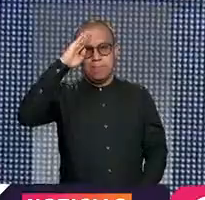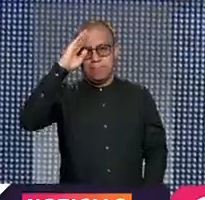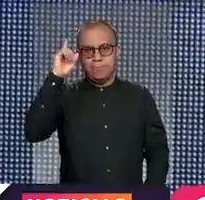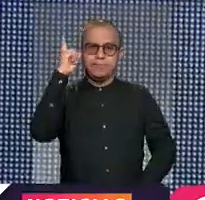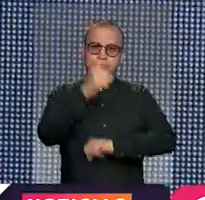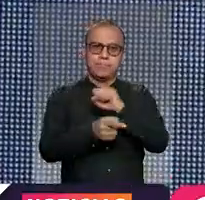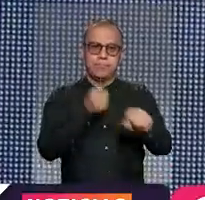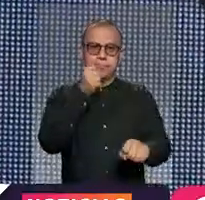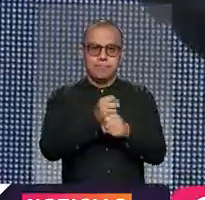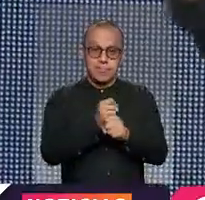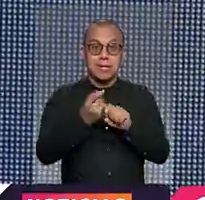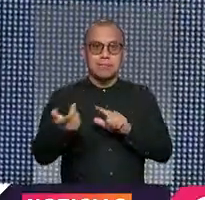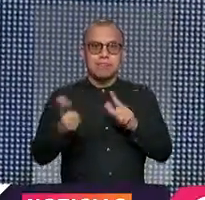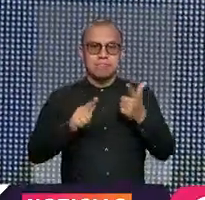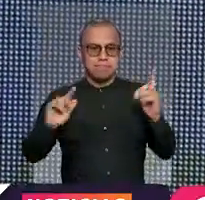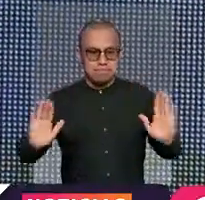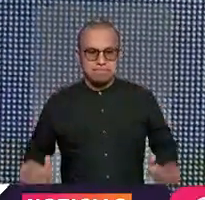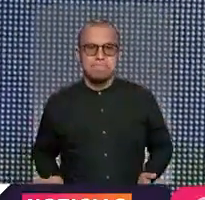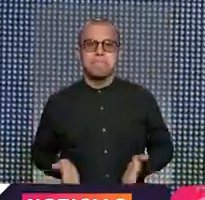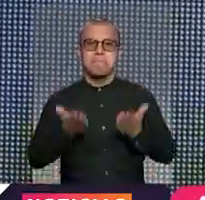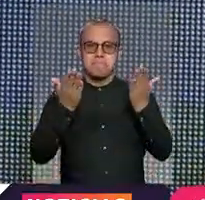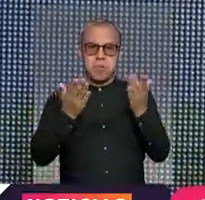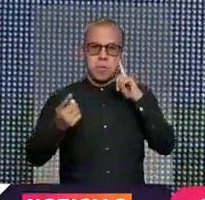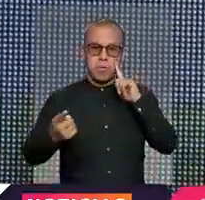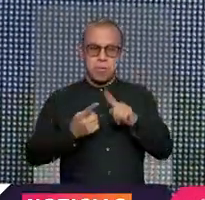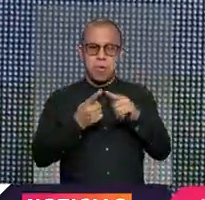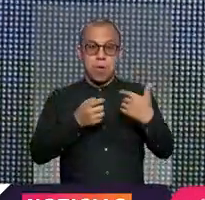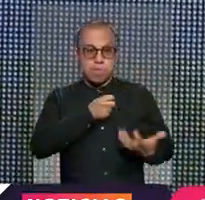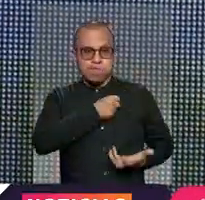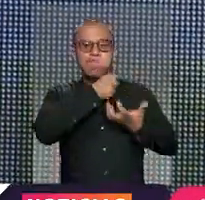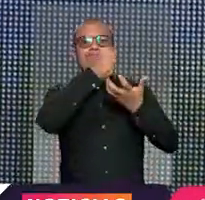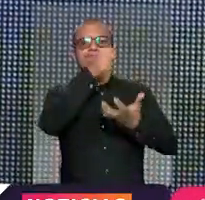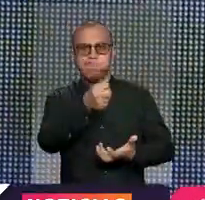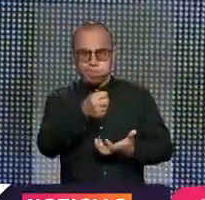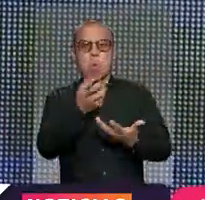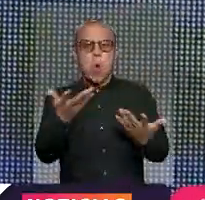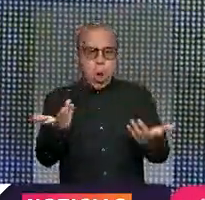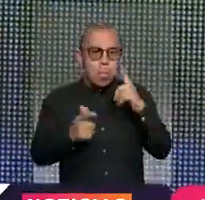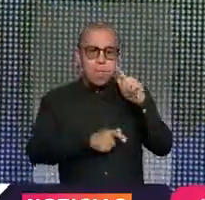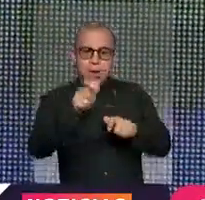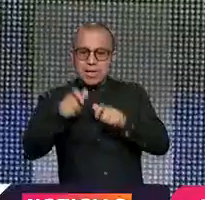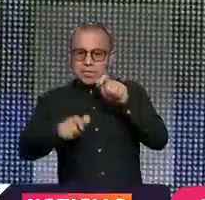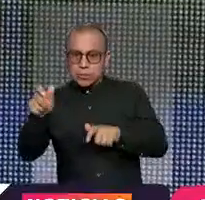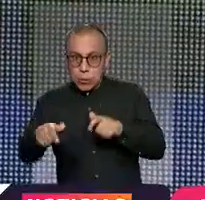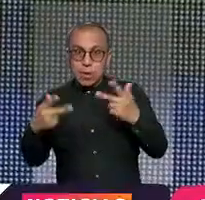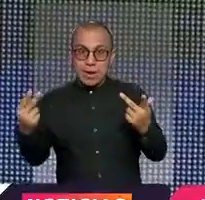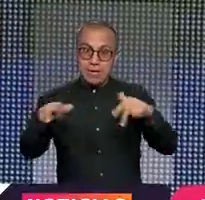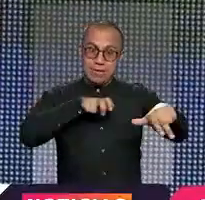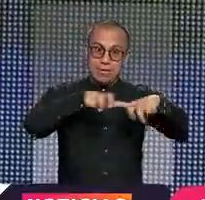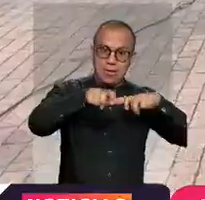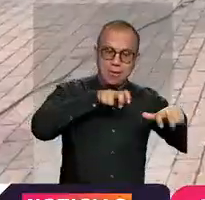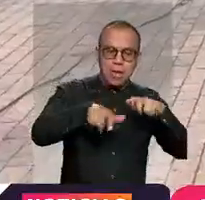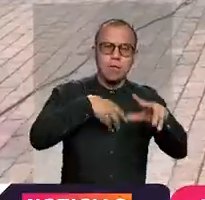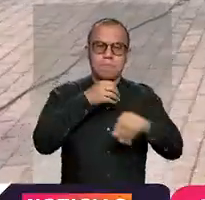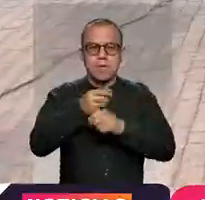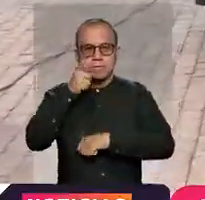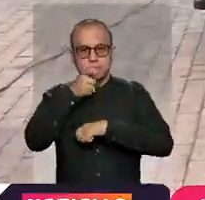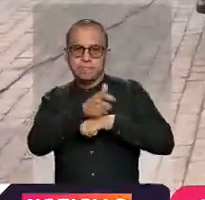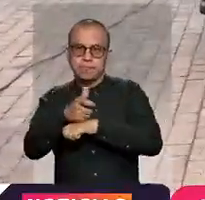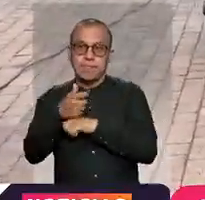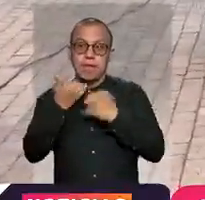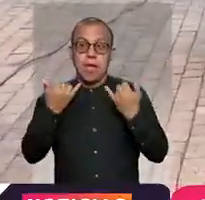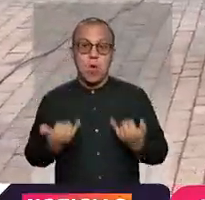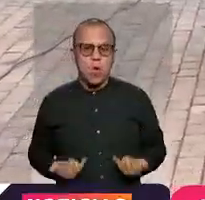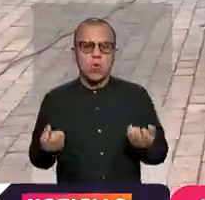entrante. Con eso mejorar la disponibilidad de recursos de policía que tenemos tanto para tránsito como para vigilancia. Actualmente la